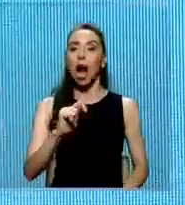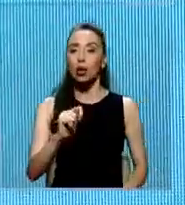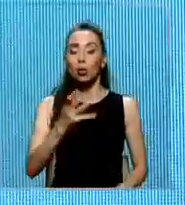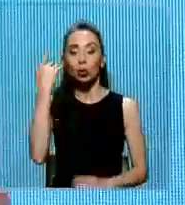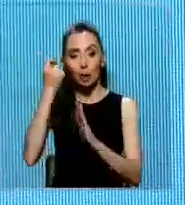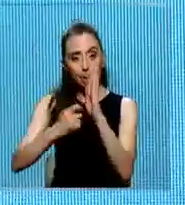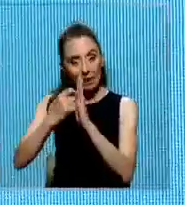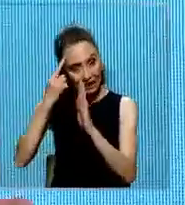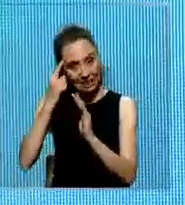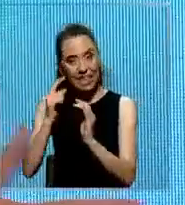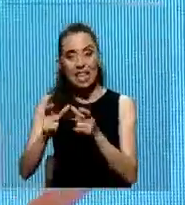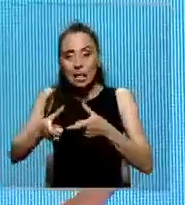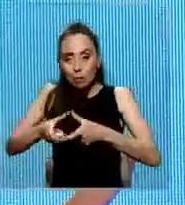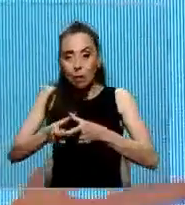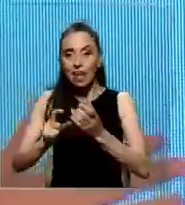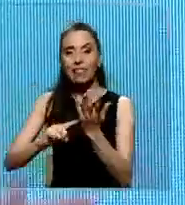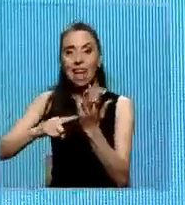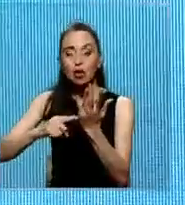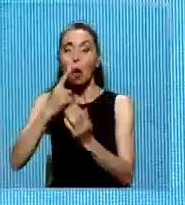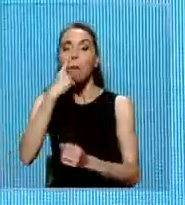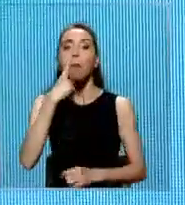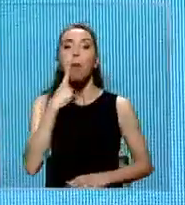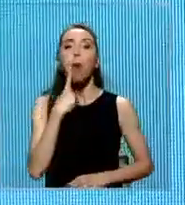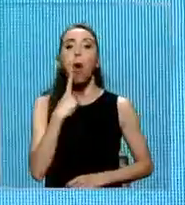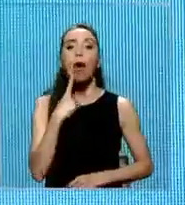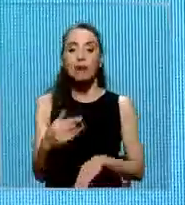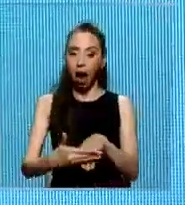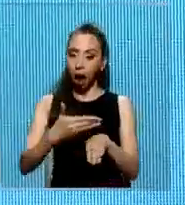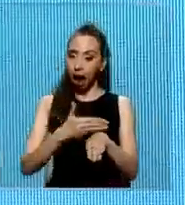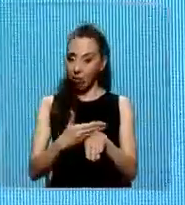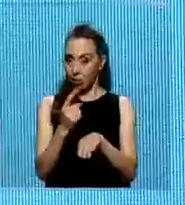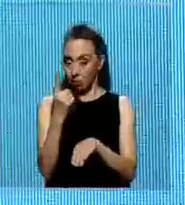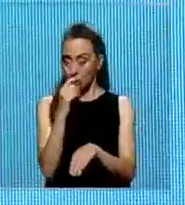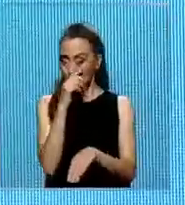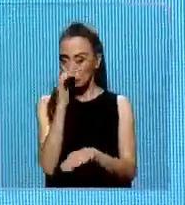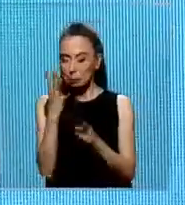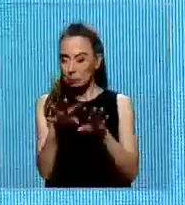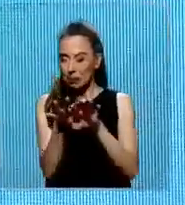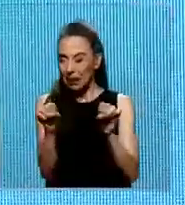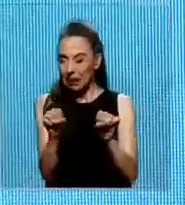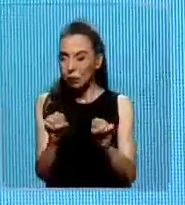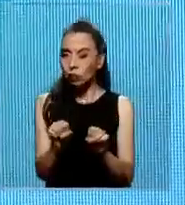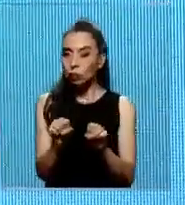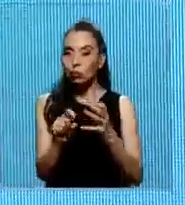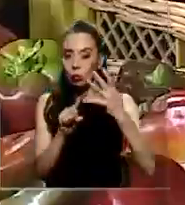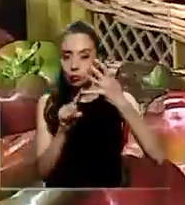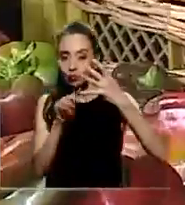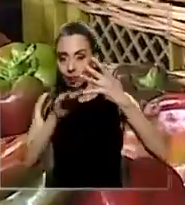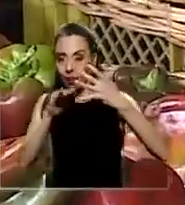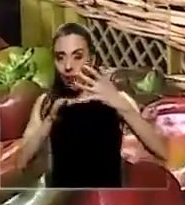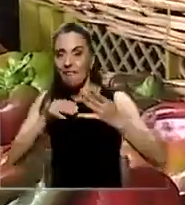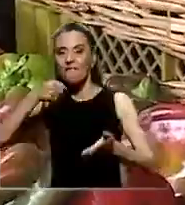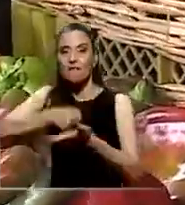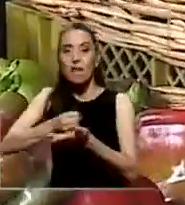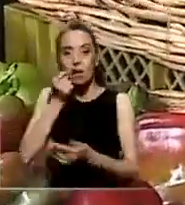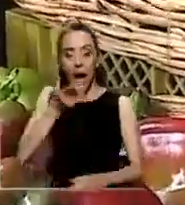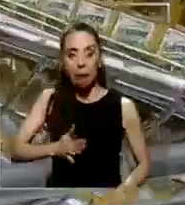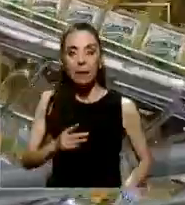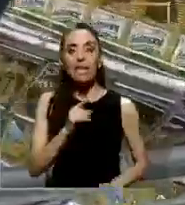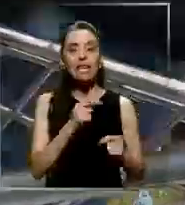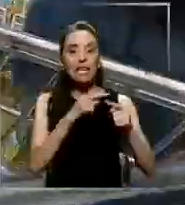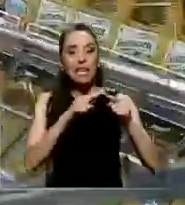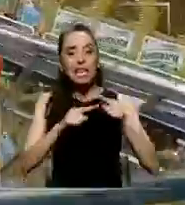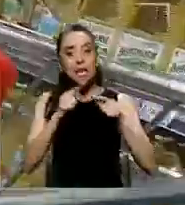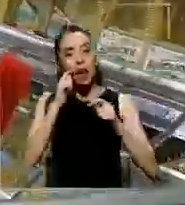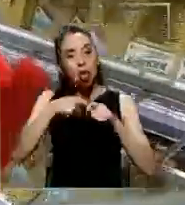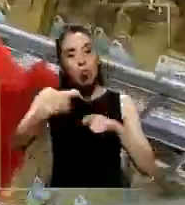trabajando en la parte tecnológica y va a tener unas pruebas piloto probablemente antes, pero debería estar listo para fines del mes de abril. Este bono cubrirá, a diferencia